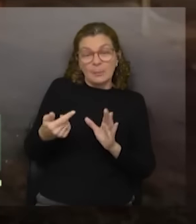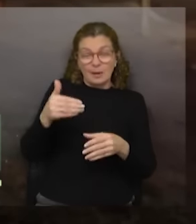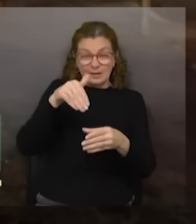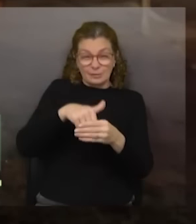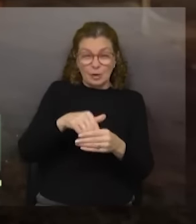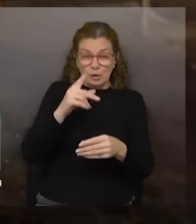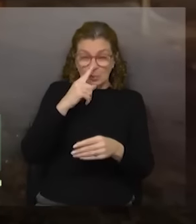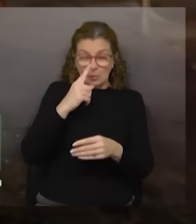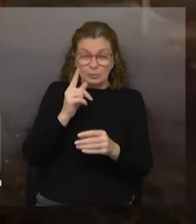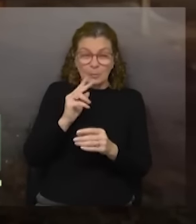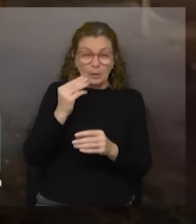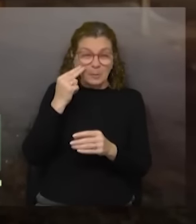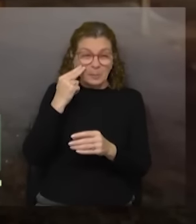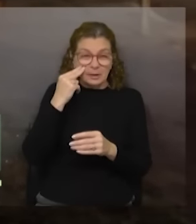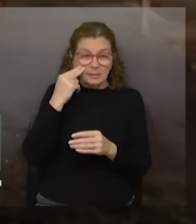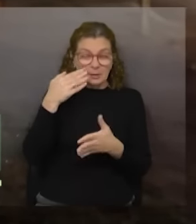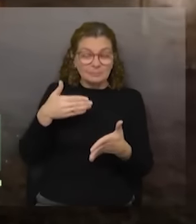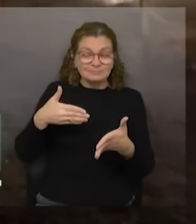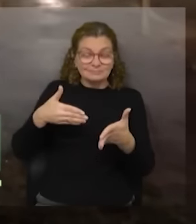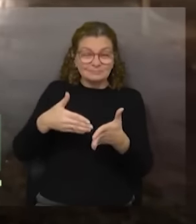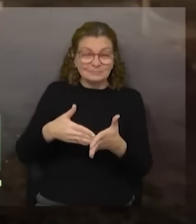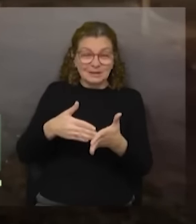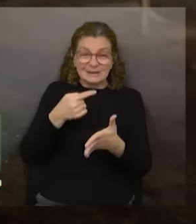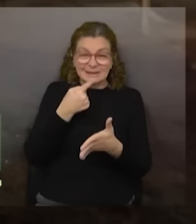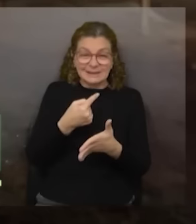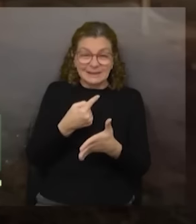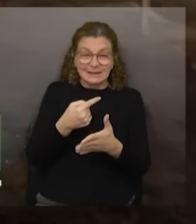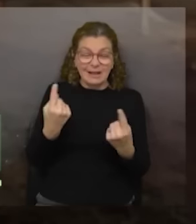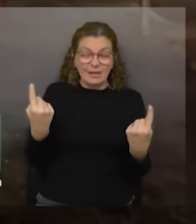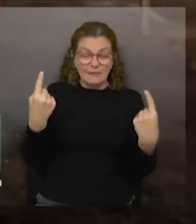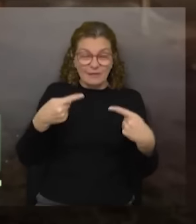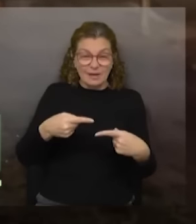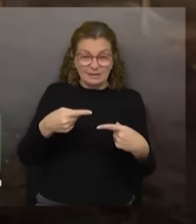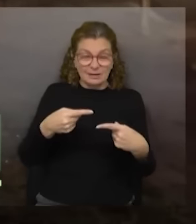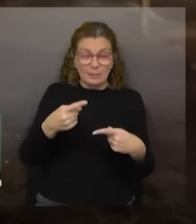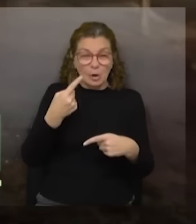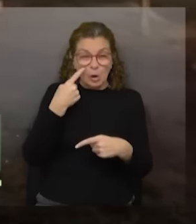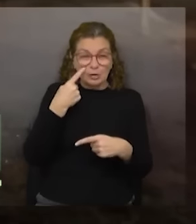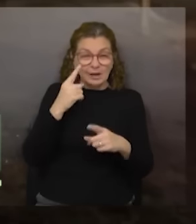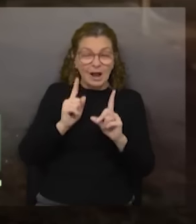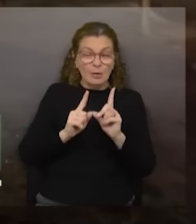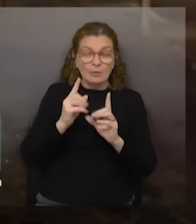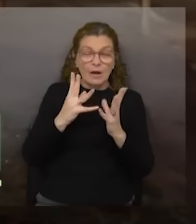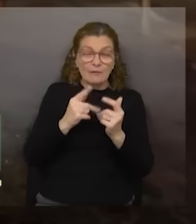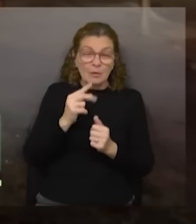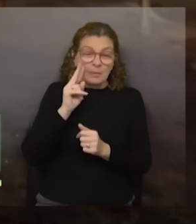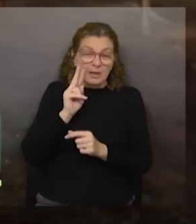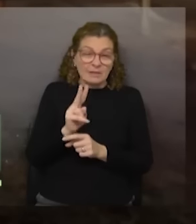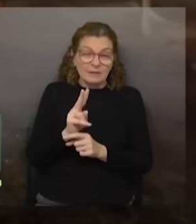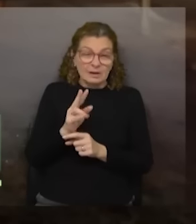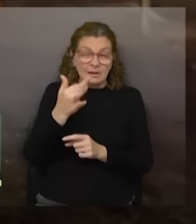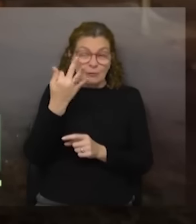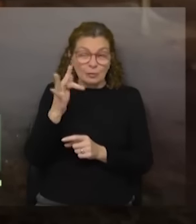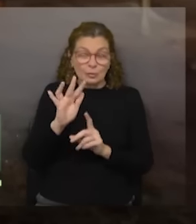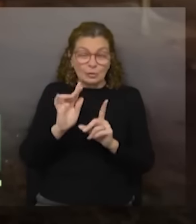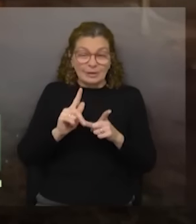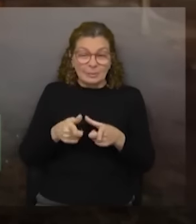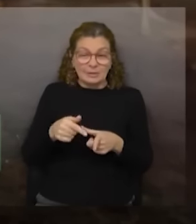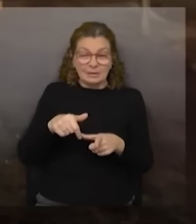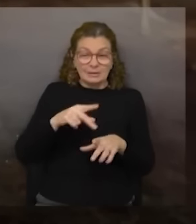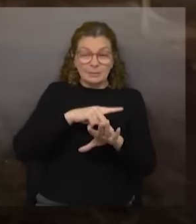elecciones para no entorpecer según él lo que es el debate vamos a conocer algunas visiones y de cara al futuro también de